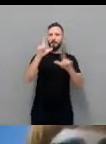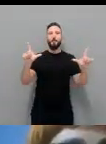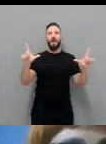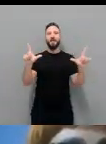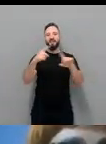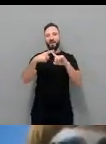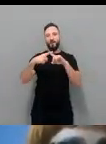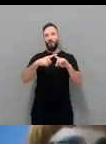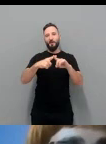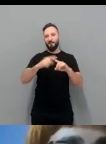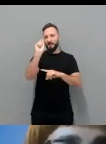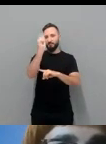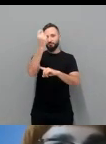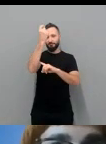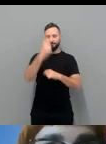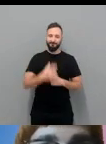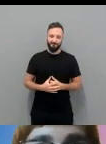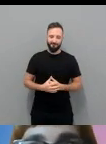Vale.